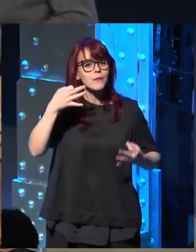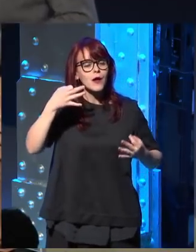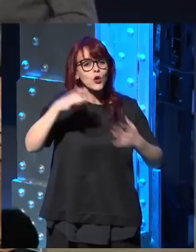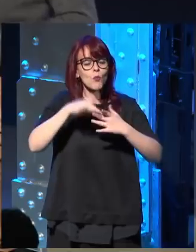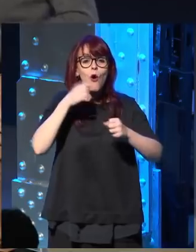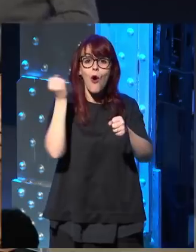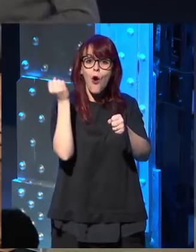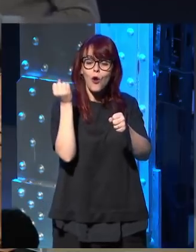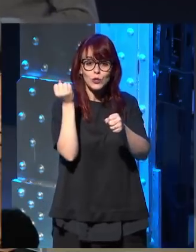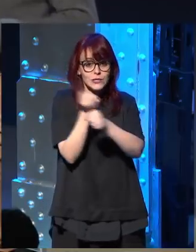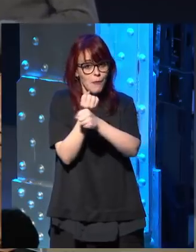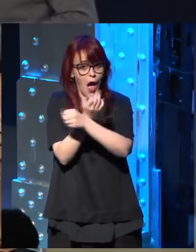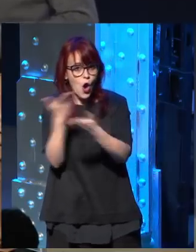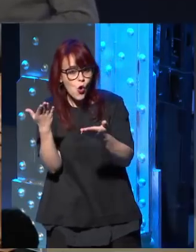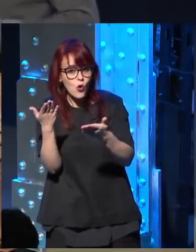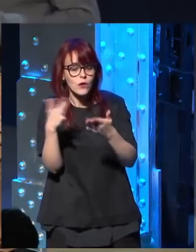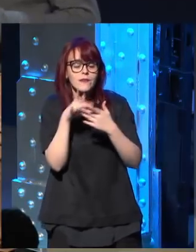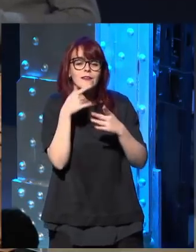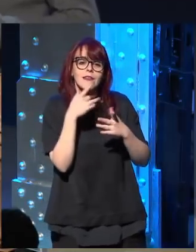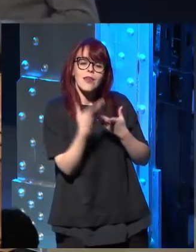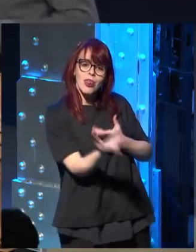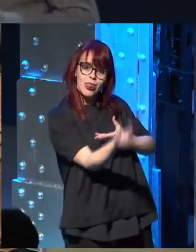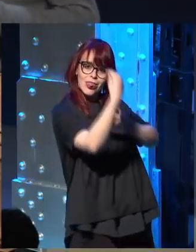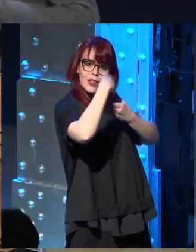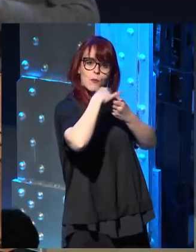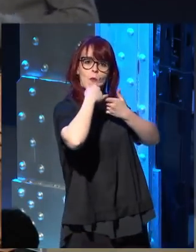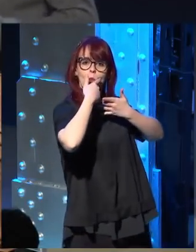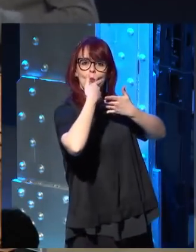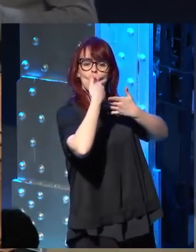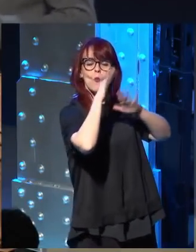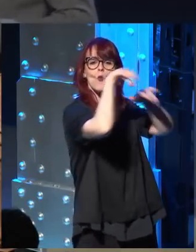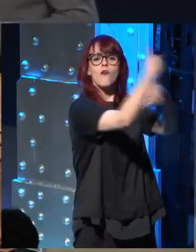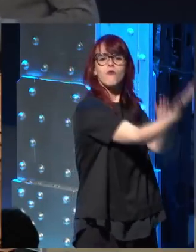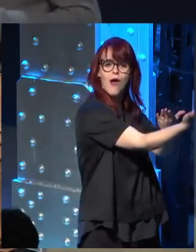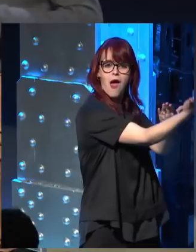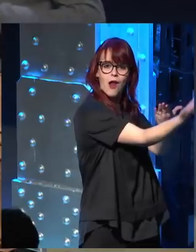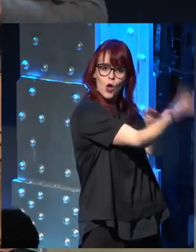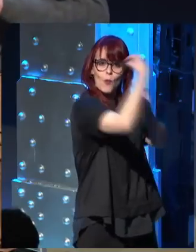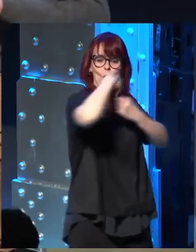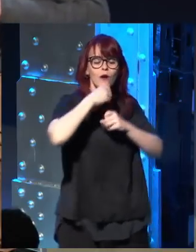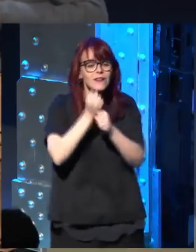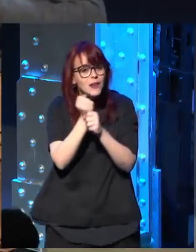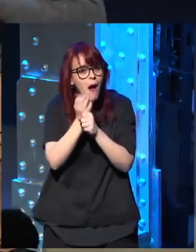del trabajo no alienado, es decir, del trabajo que sirve para que uno